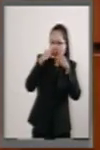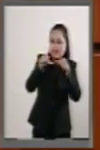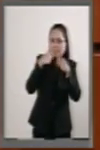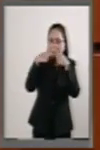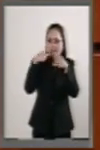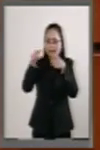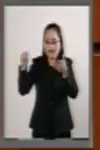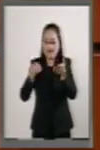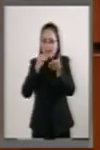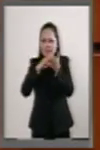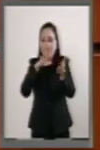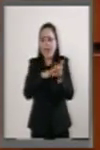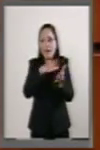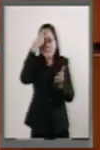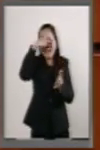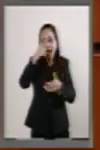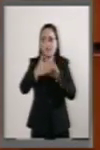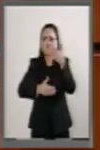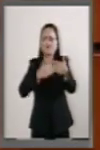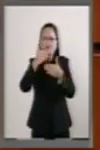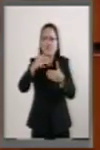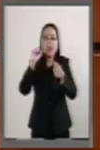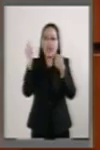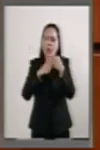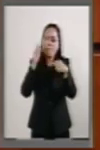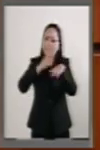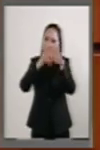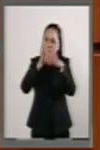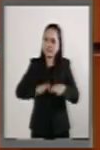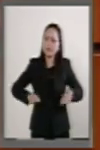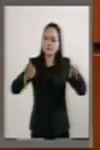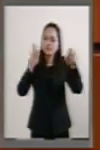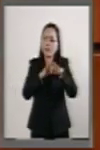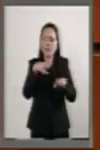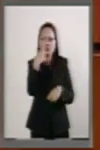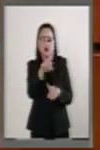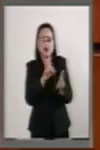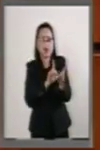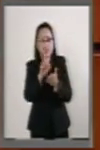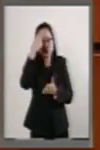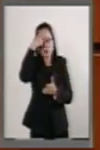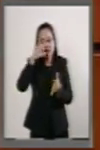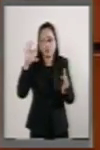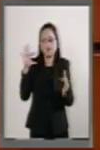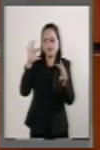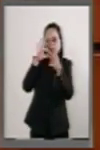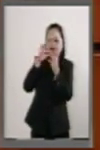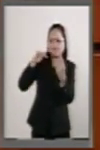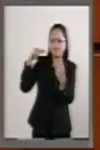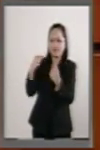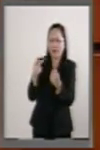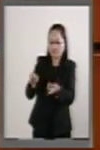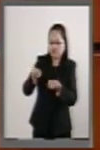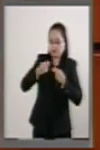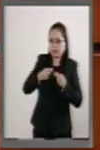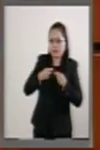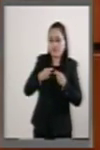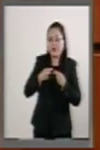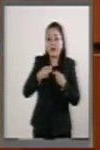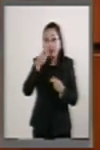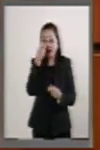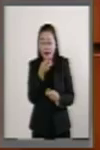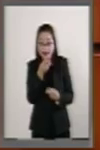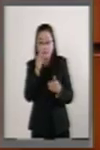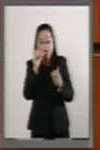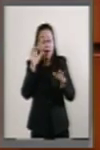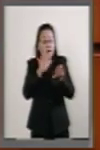civil para desencadenar algo mucho más importante, el derecho a una cosmovisión propia. Es una modificación